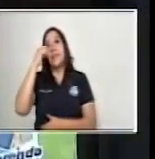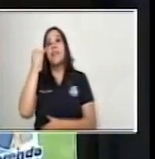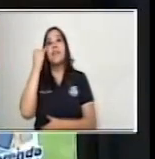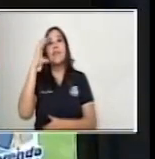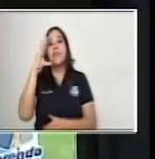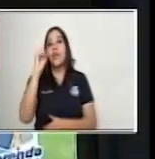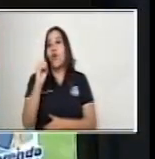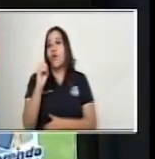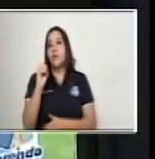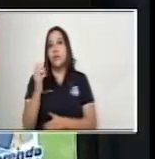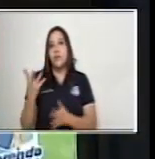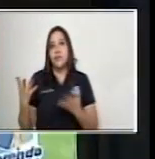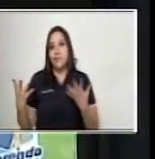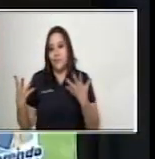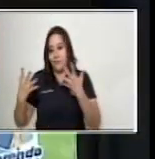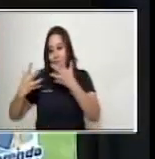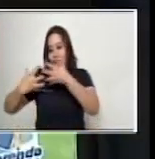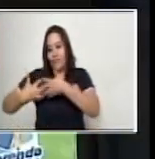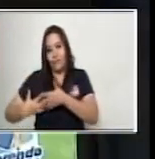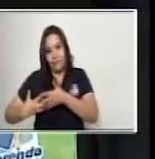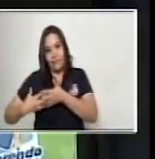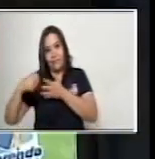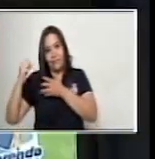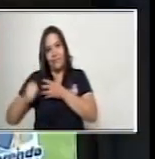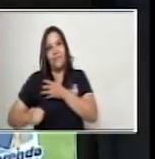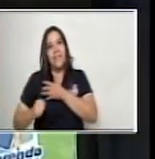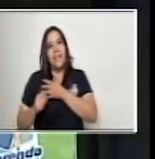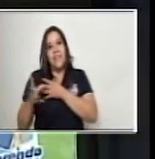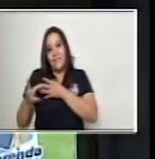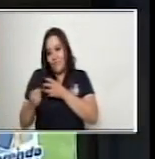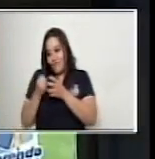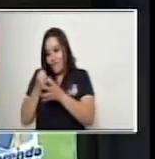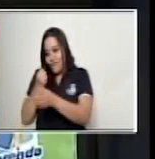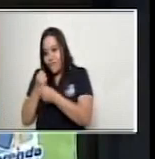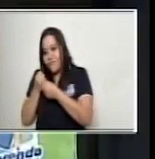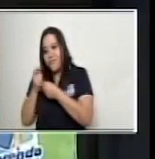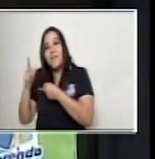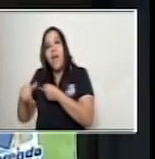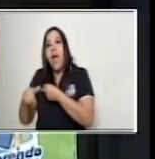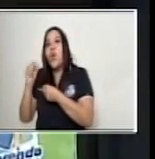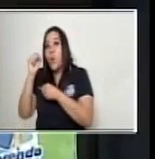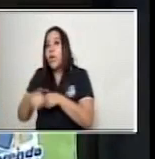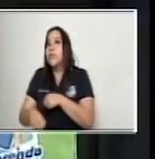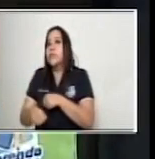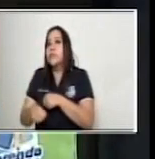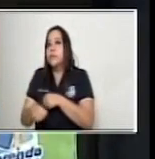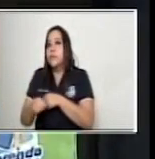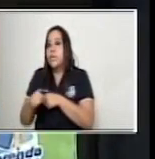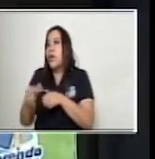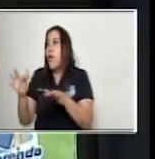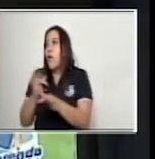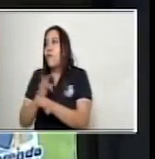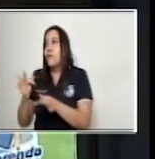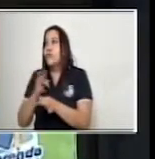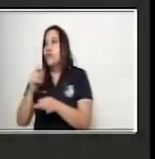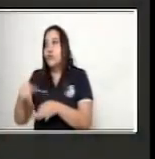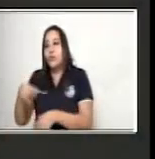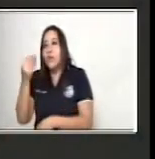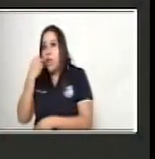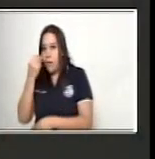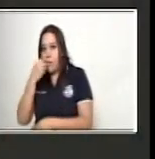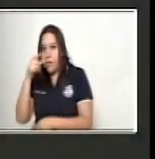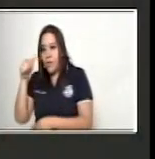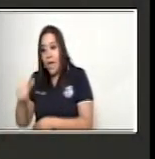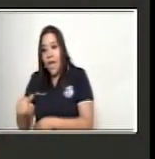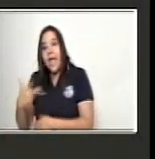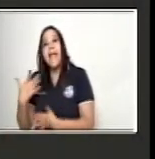se hace la sustracción de lo que son los nutrientes. Estos nutrientes